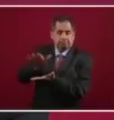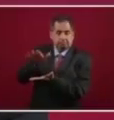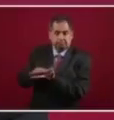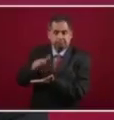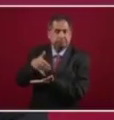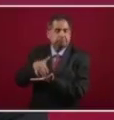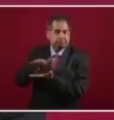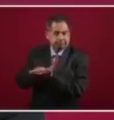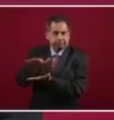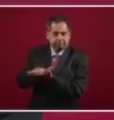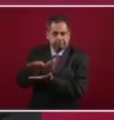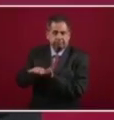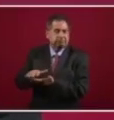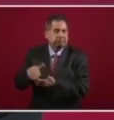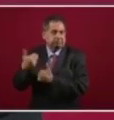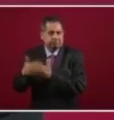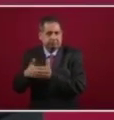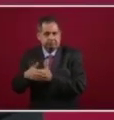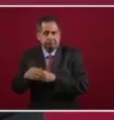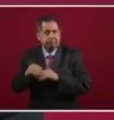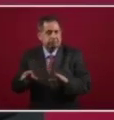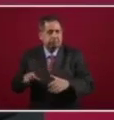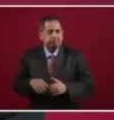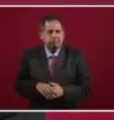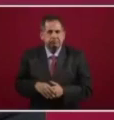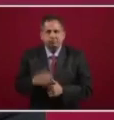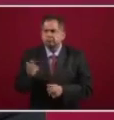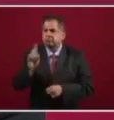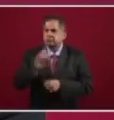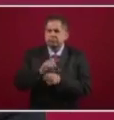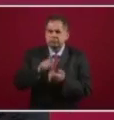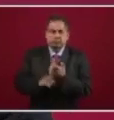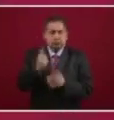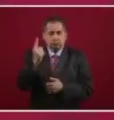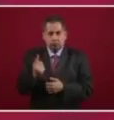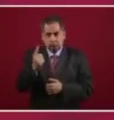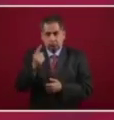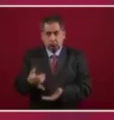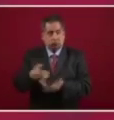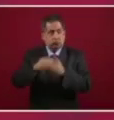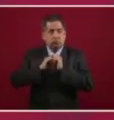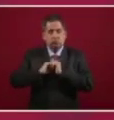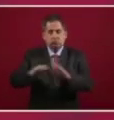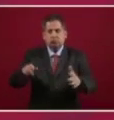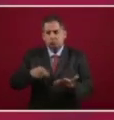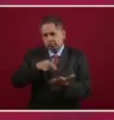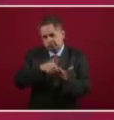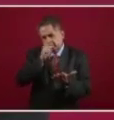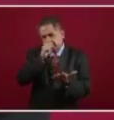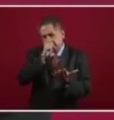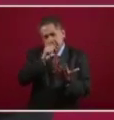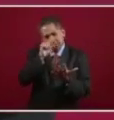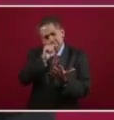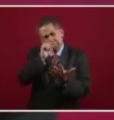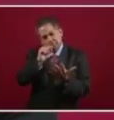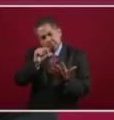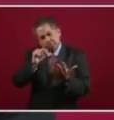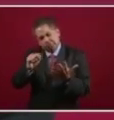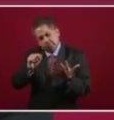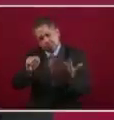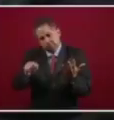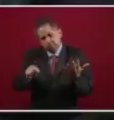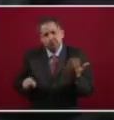a la editorial y el día primero sale y ahí vienen muchas